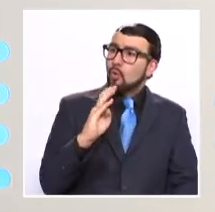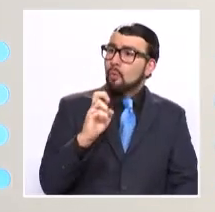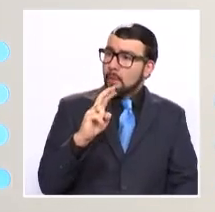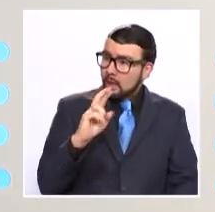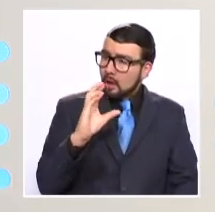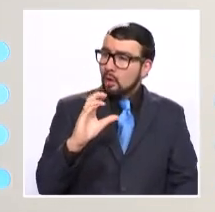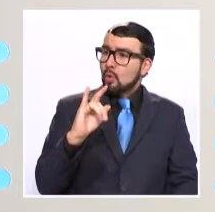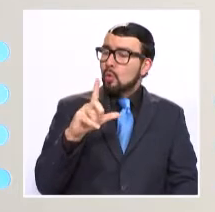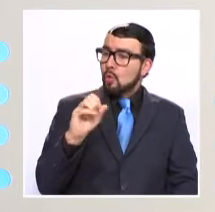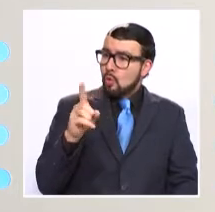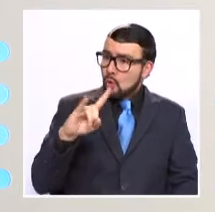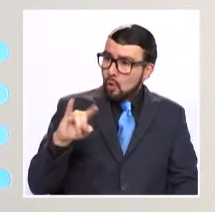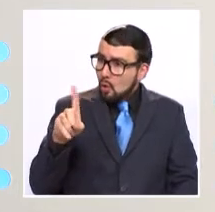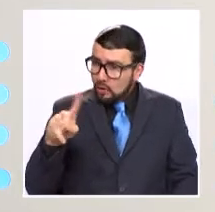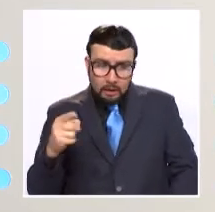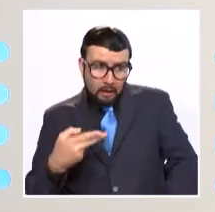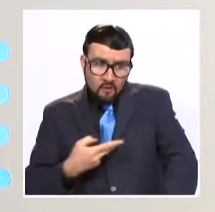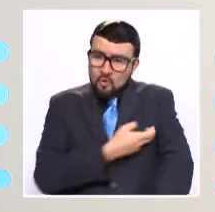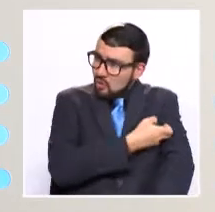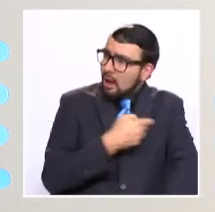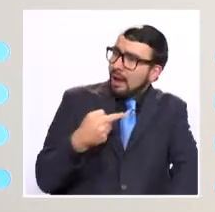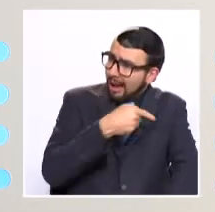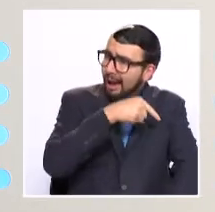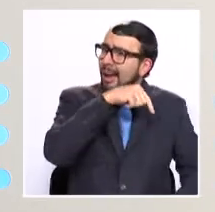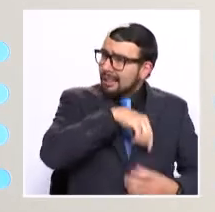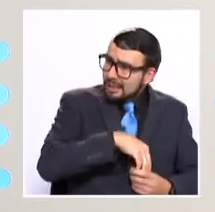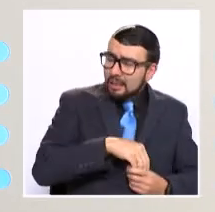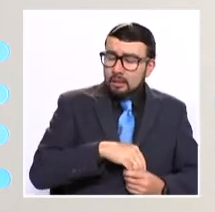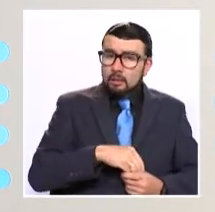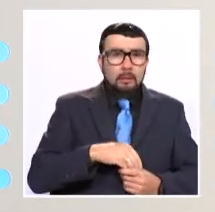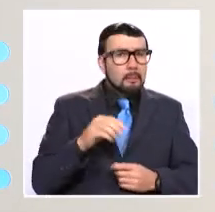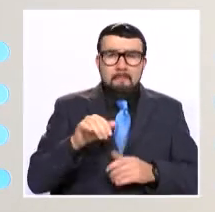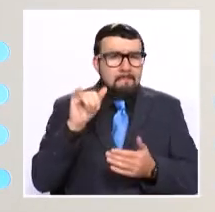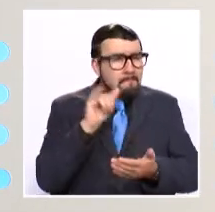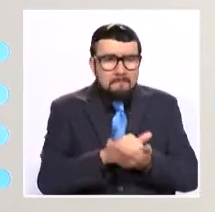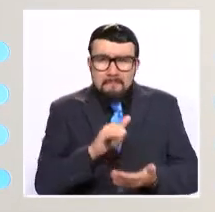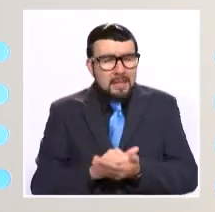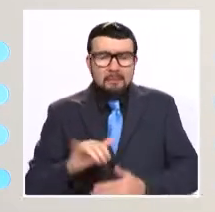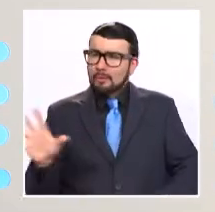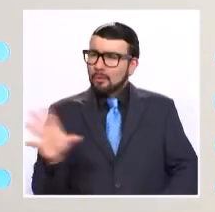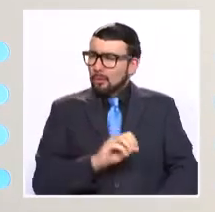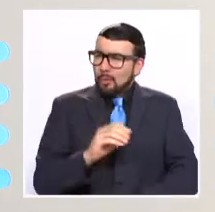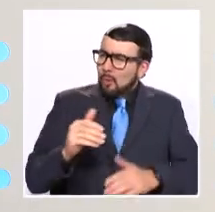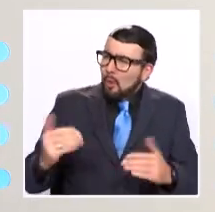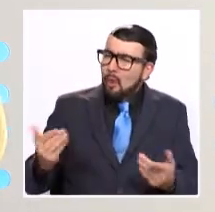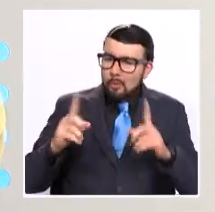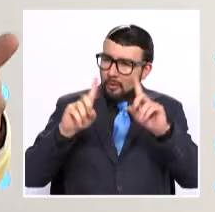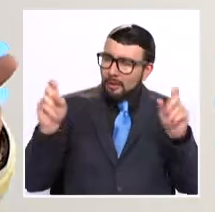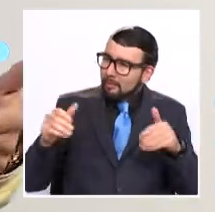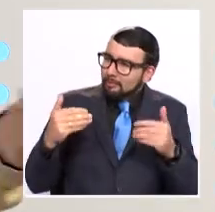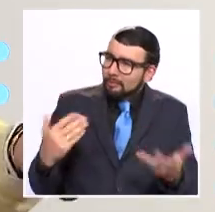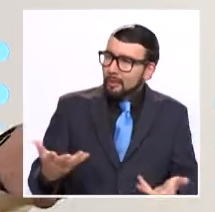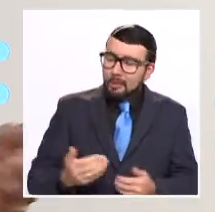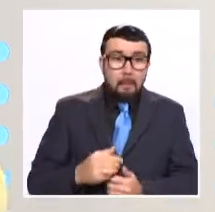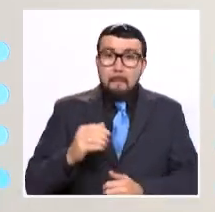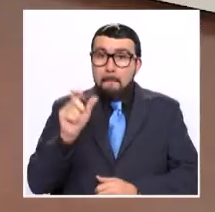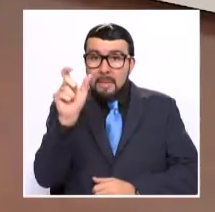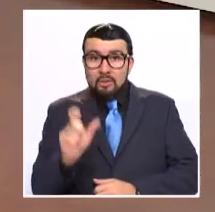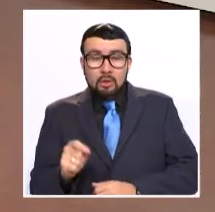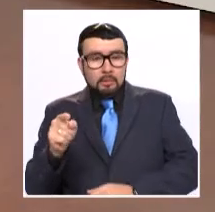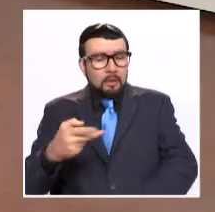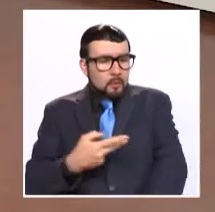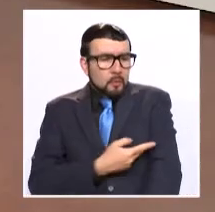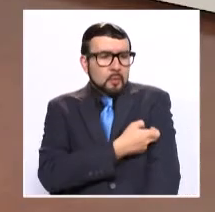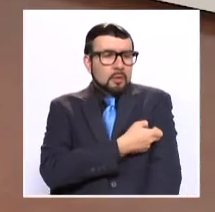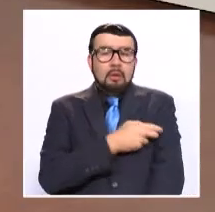edad la bacteria y demás? ¿Las vacunas son la misma enfermedad? ¿Cómo es el tema? ¿Por qué la persona que la vacuna no se